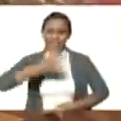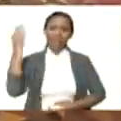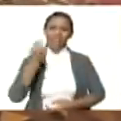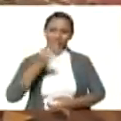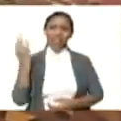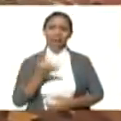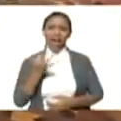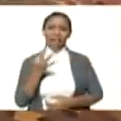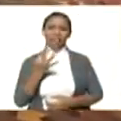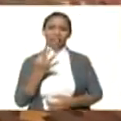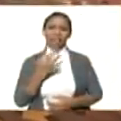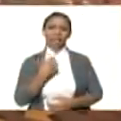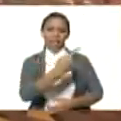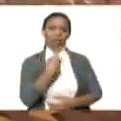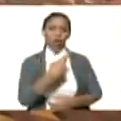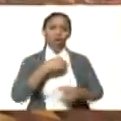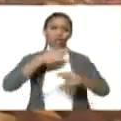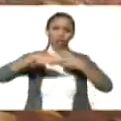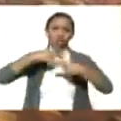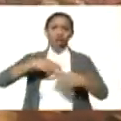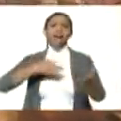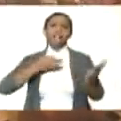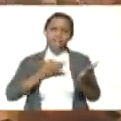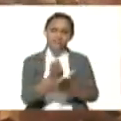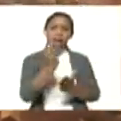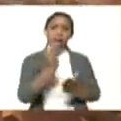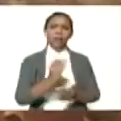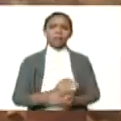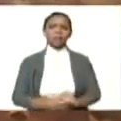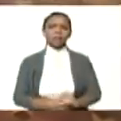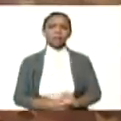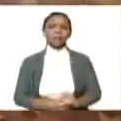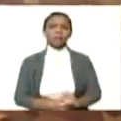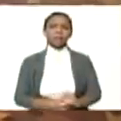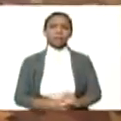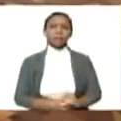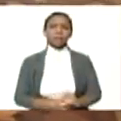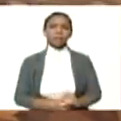verdaderamente entre revolucionarios. La lealtad,